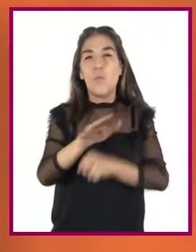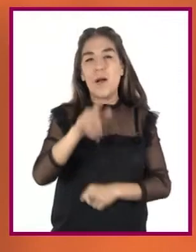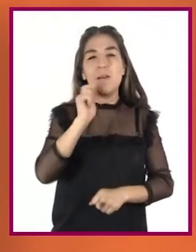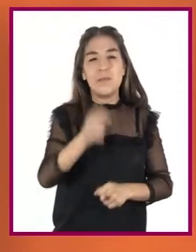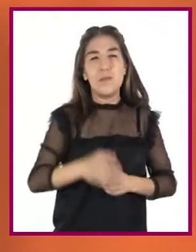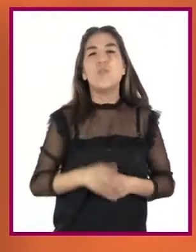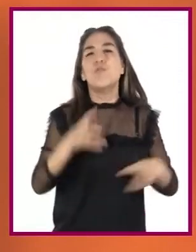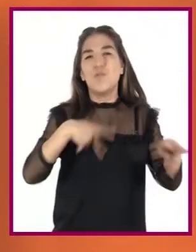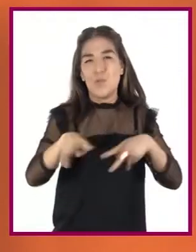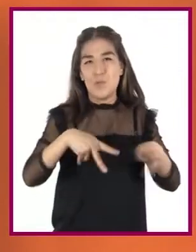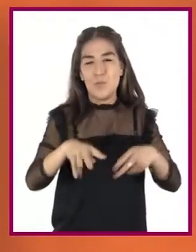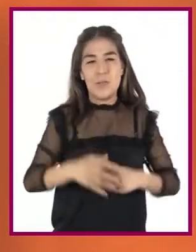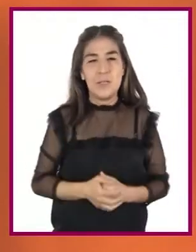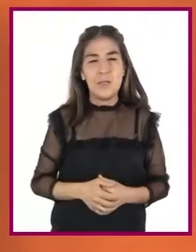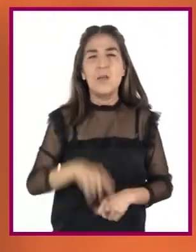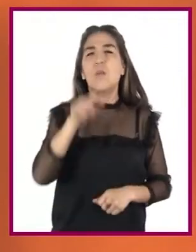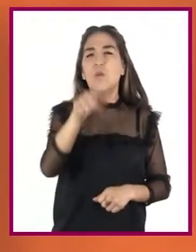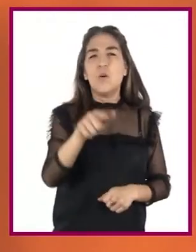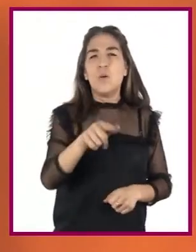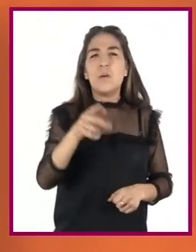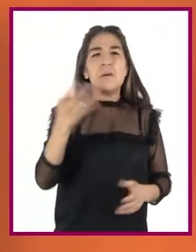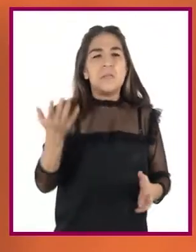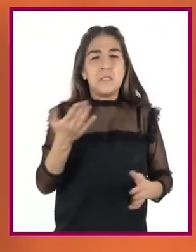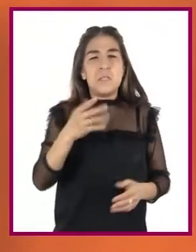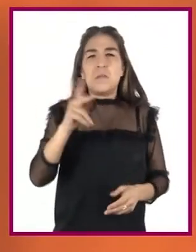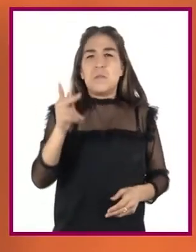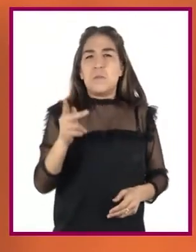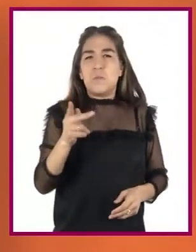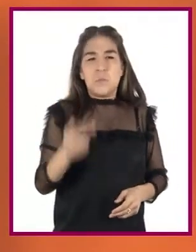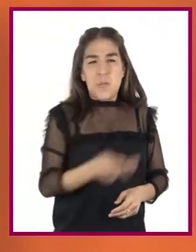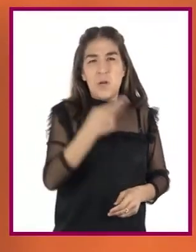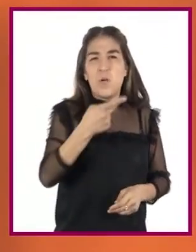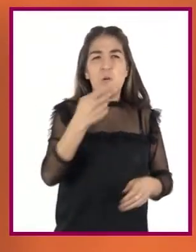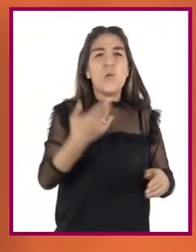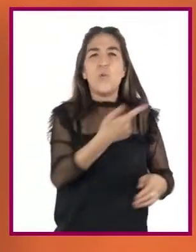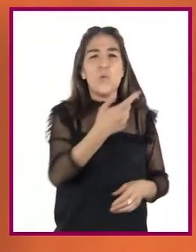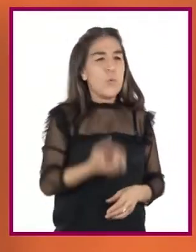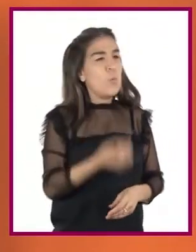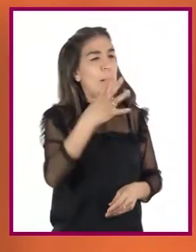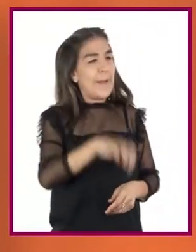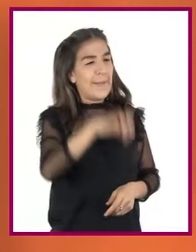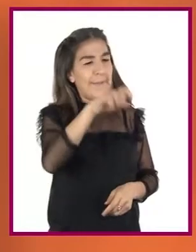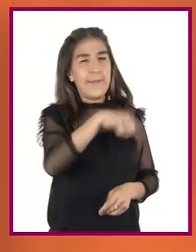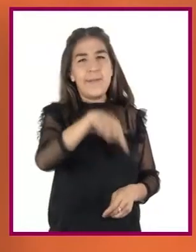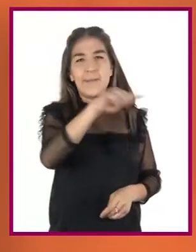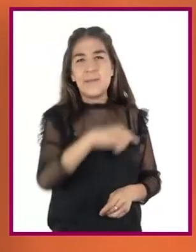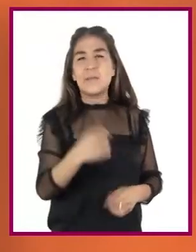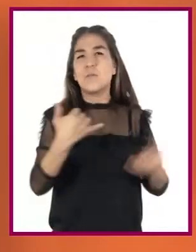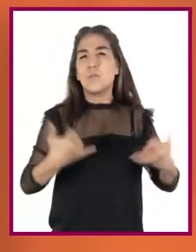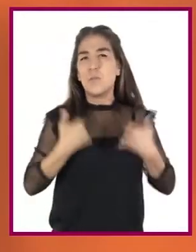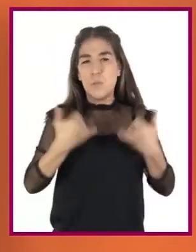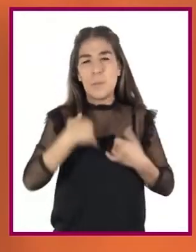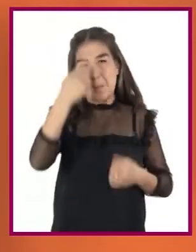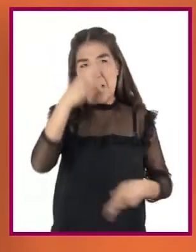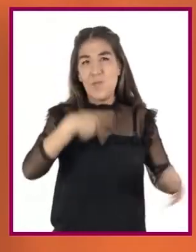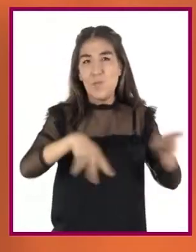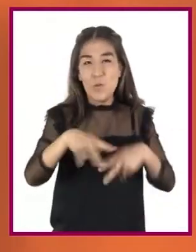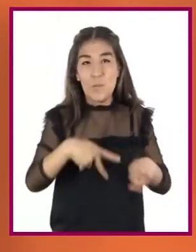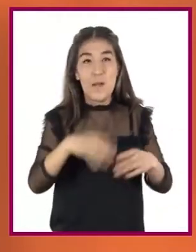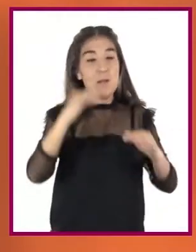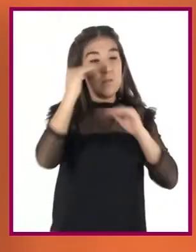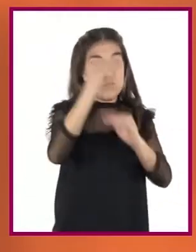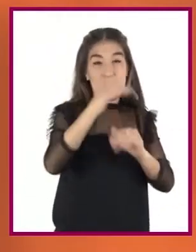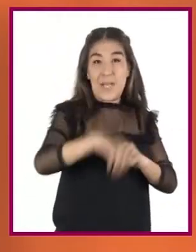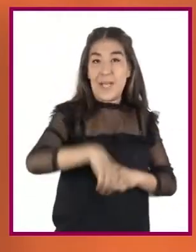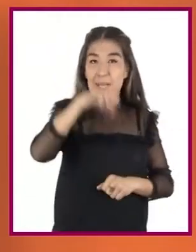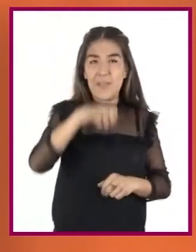es el fútbol. ¿Se han preguntado acerca de las edades de los jugadores participantes? ¿Habrá algún límite o podrán